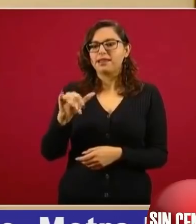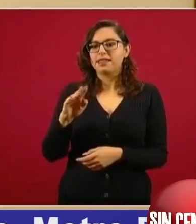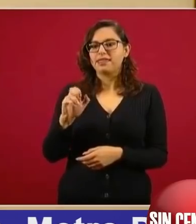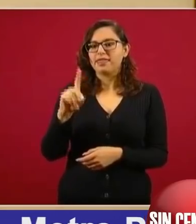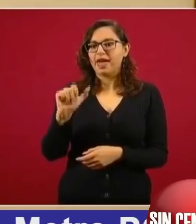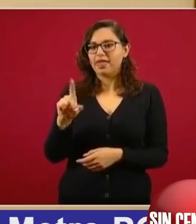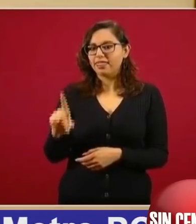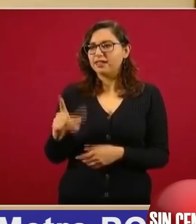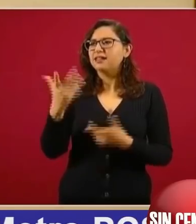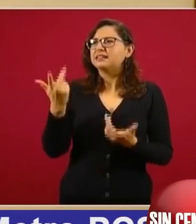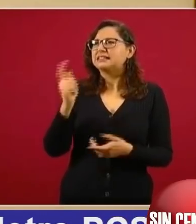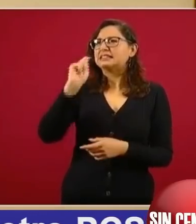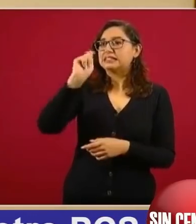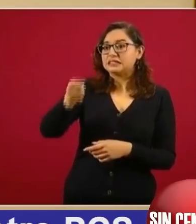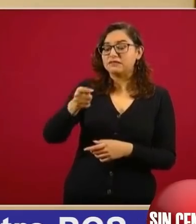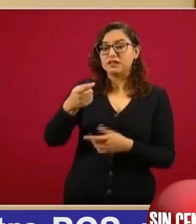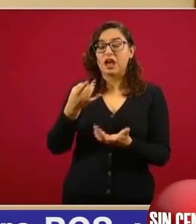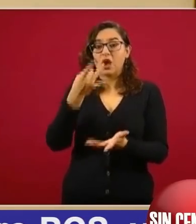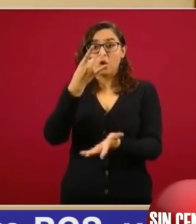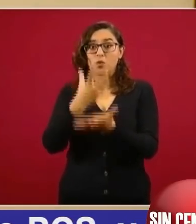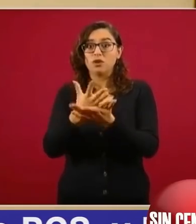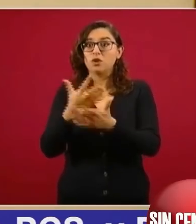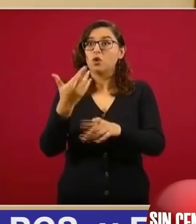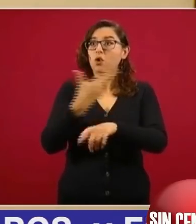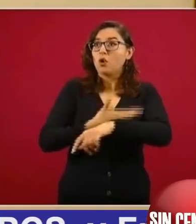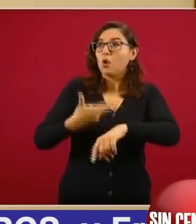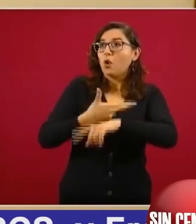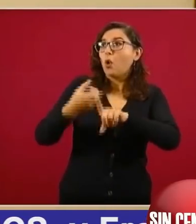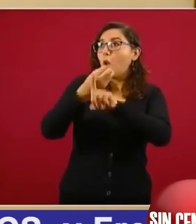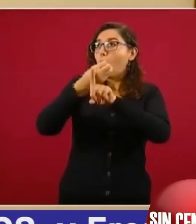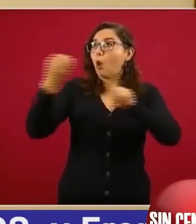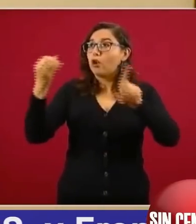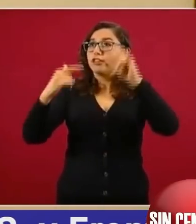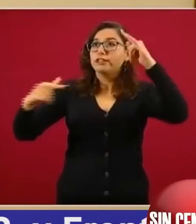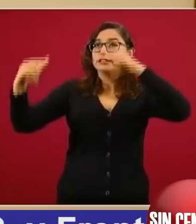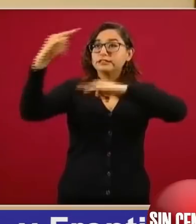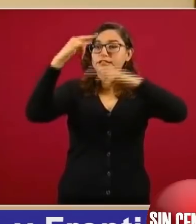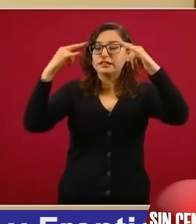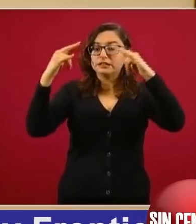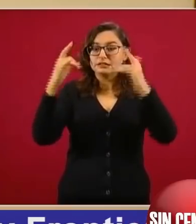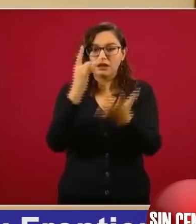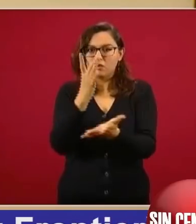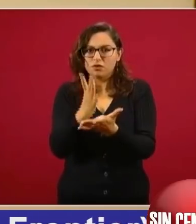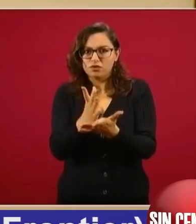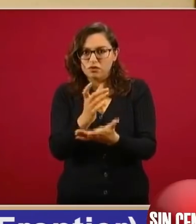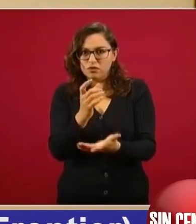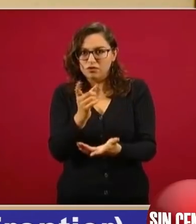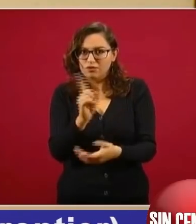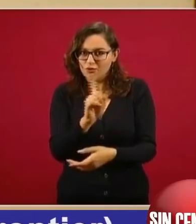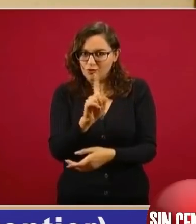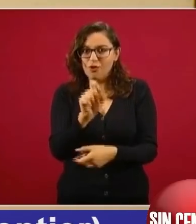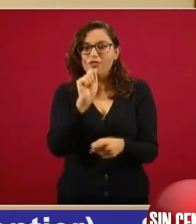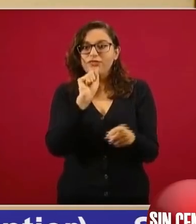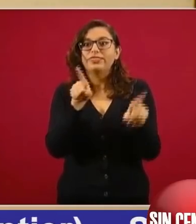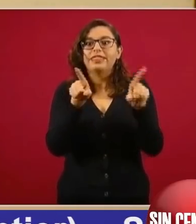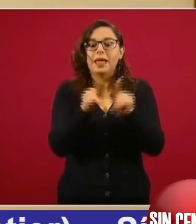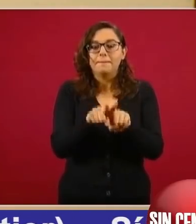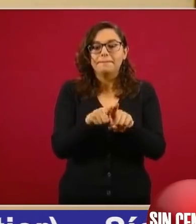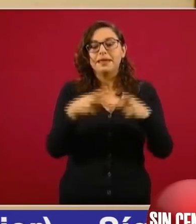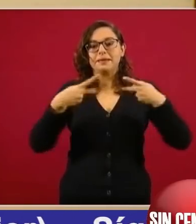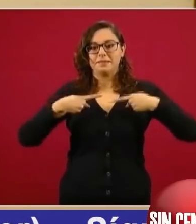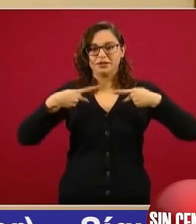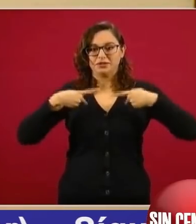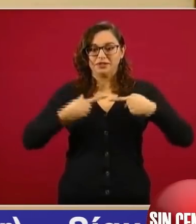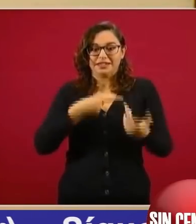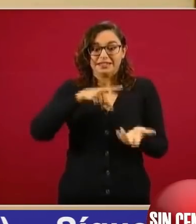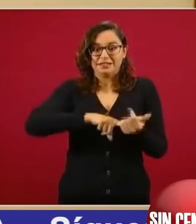el rediseño del espacio aéreo, sino también implica la capacitación de la gente que está, de los controladores de tráfico